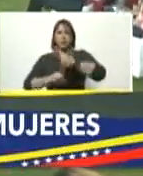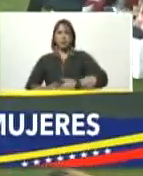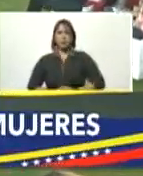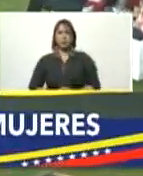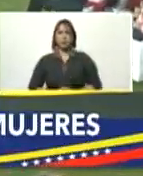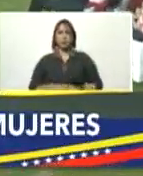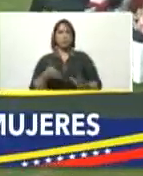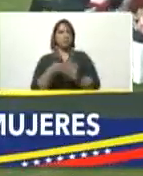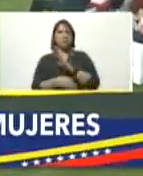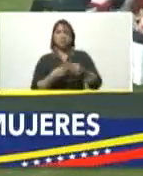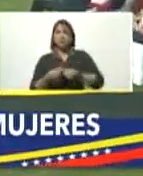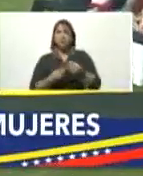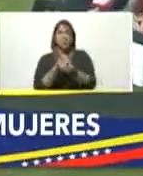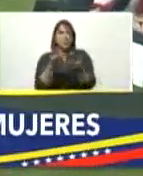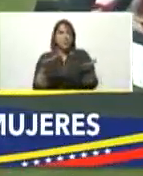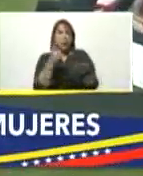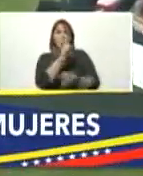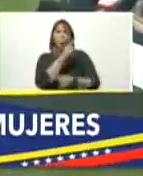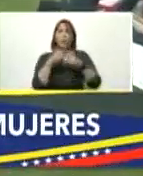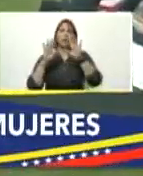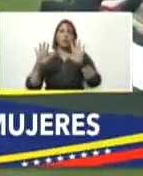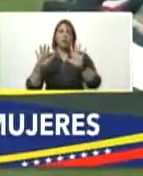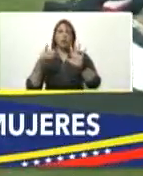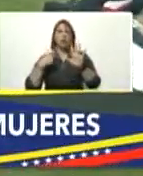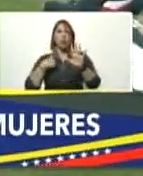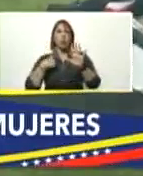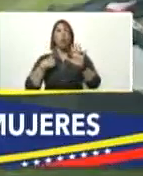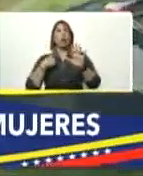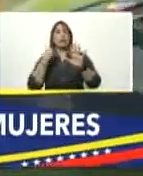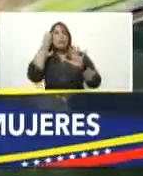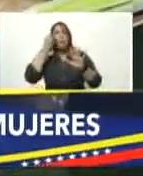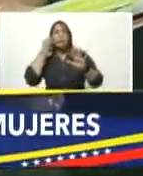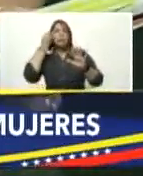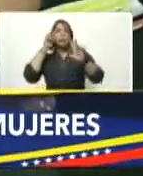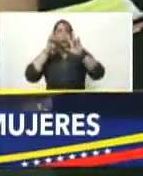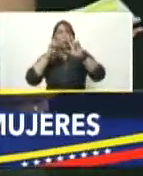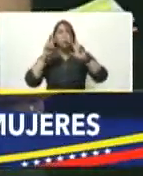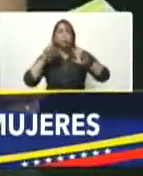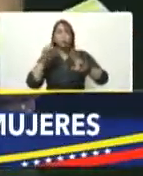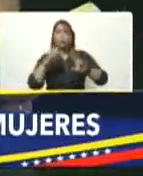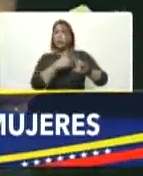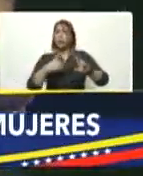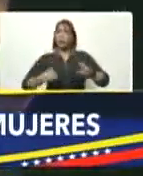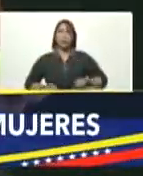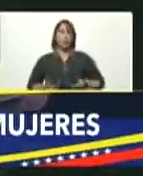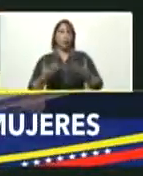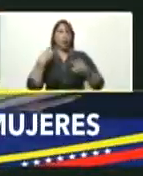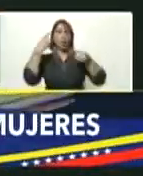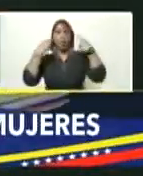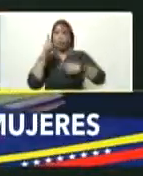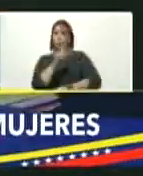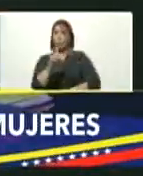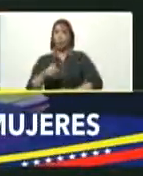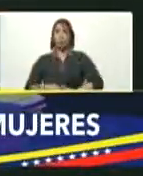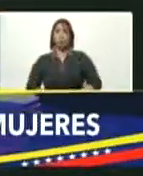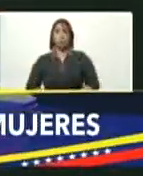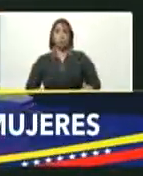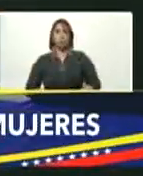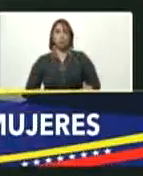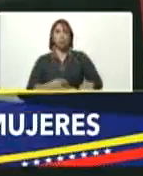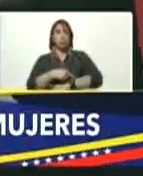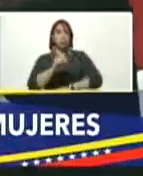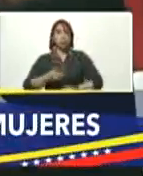van a hacer ustedes? El 1x10 lo he ido madurando, ¿ves? No lo he querido lanzar a lo loco. En el momento que